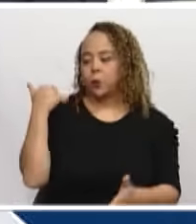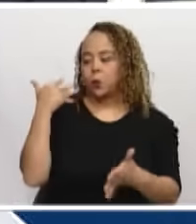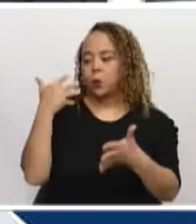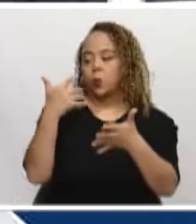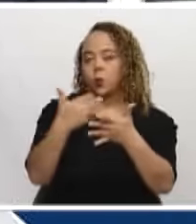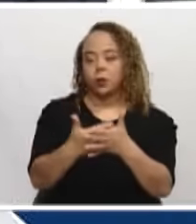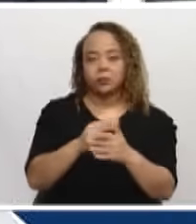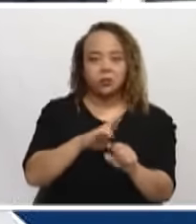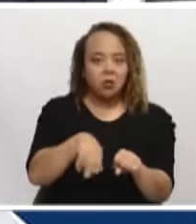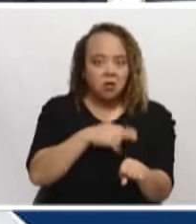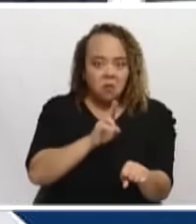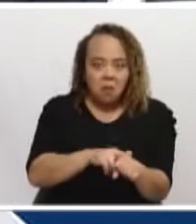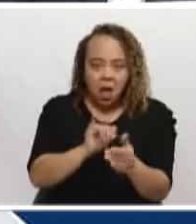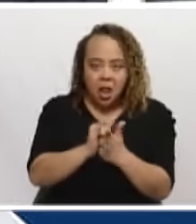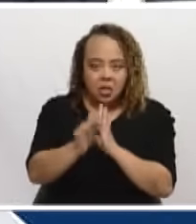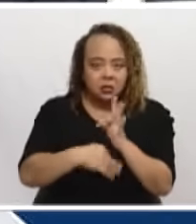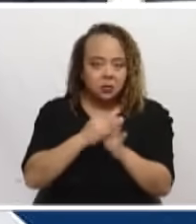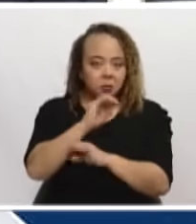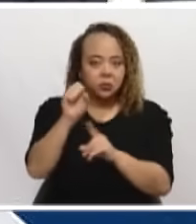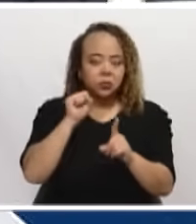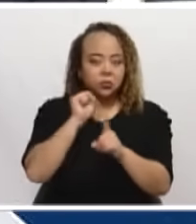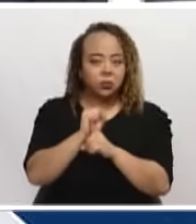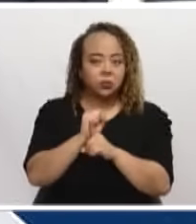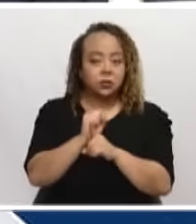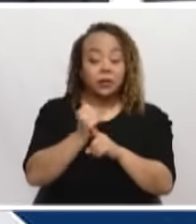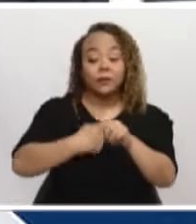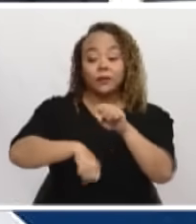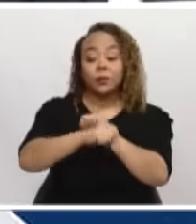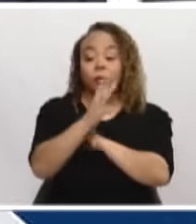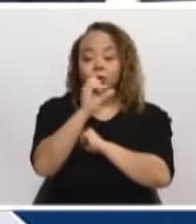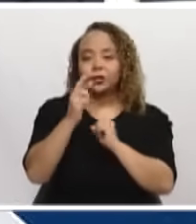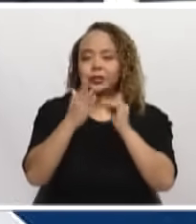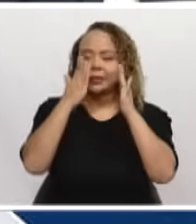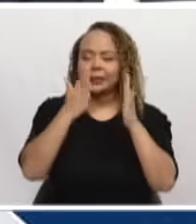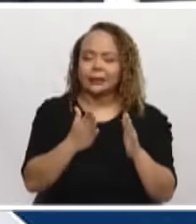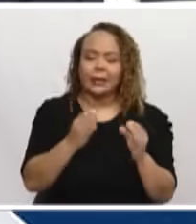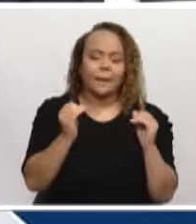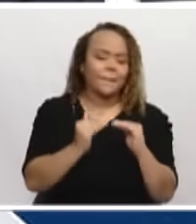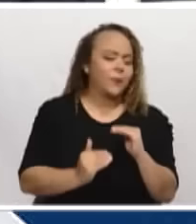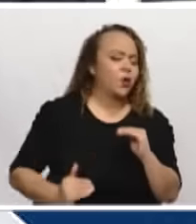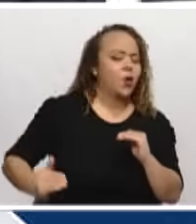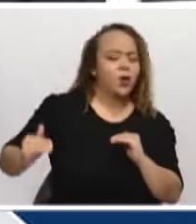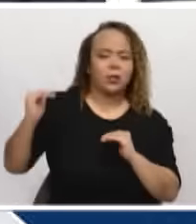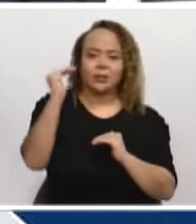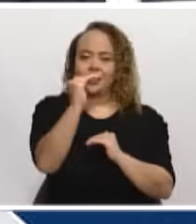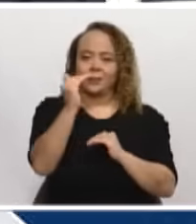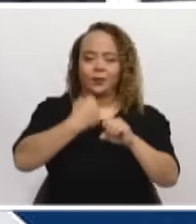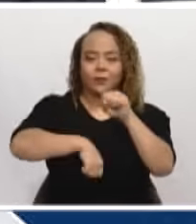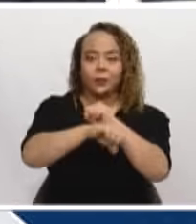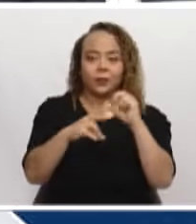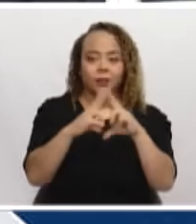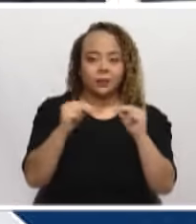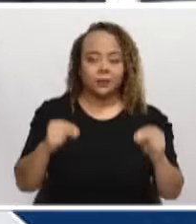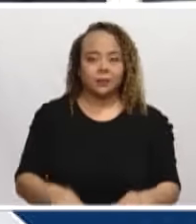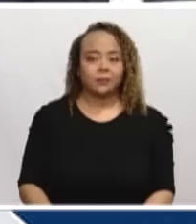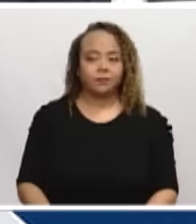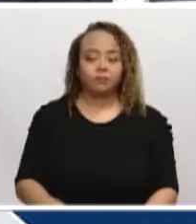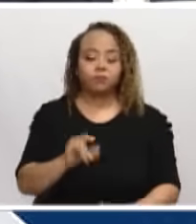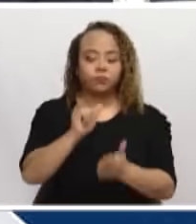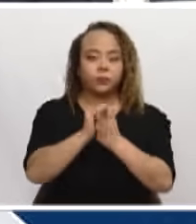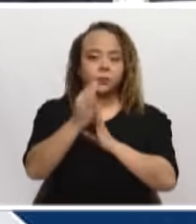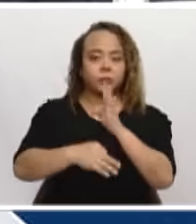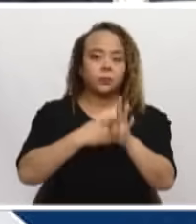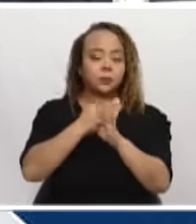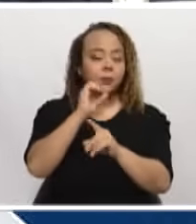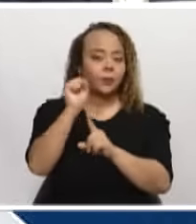Era normal ese tipo de situaciones cuando el fútbol coster rense estaba muy por encima del fútbol nicaragüense y este tipo de